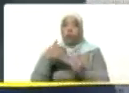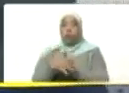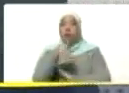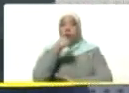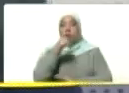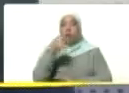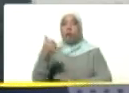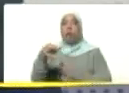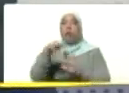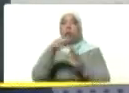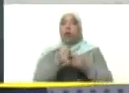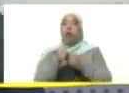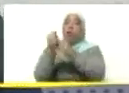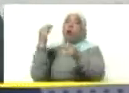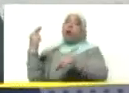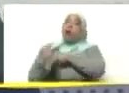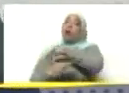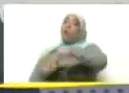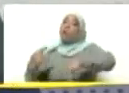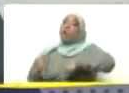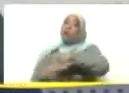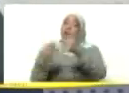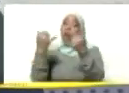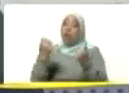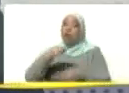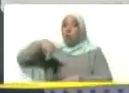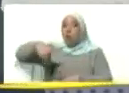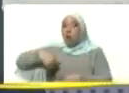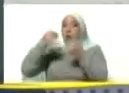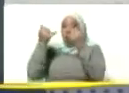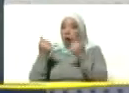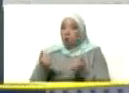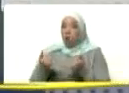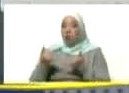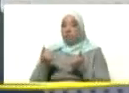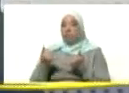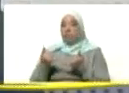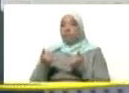en los líderes revolucionarios extraordinarios de nuestra época,